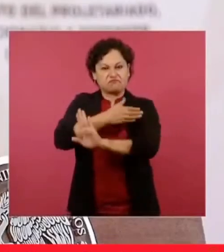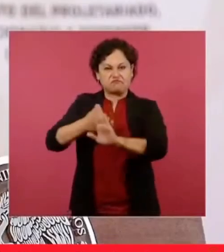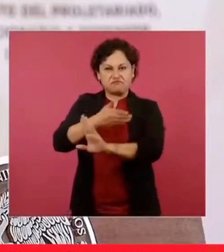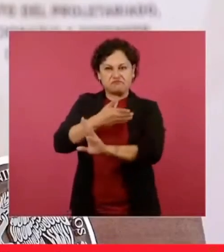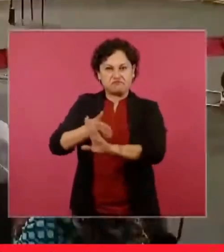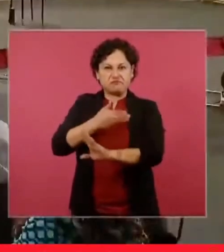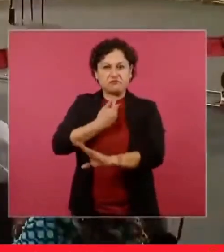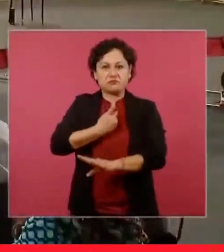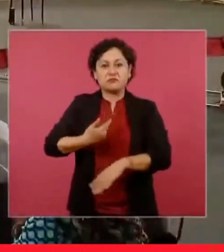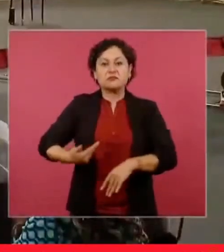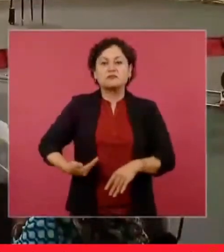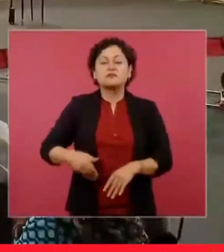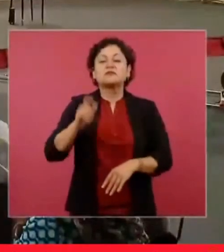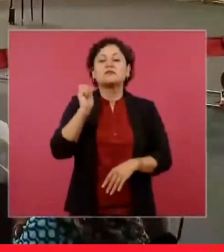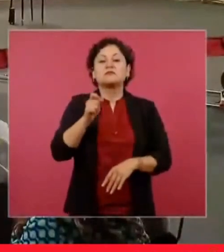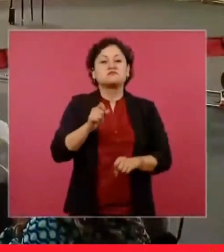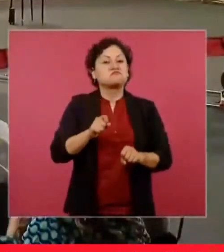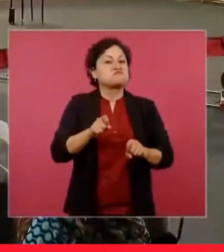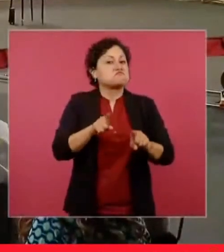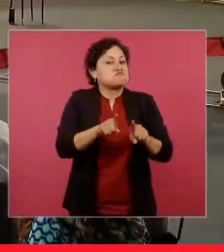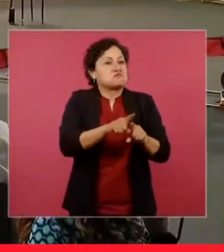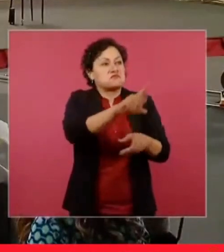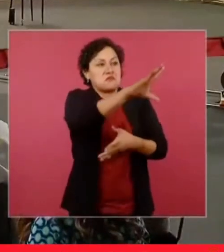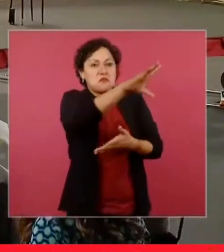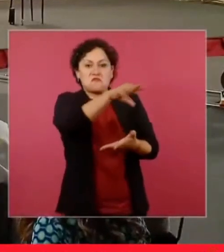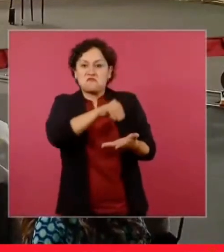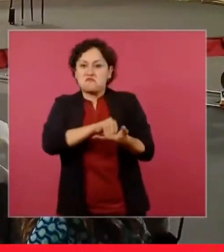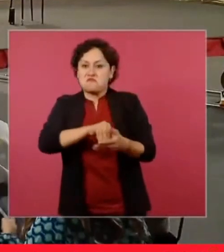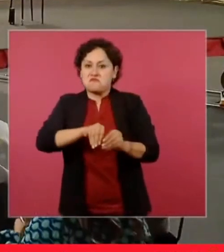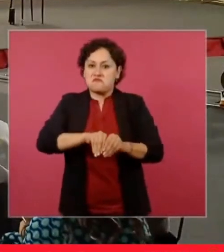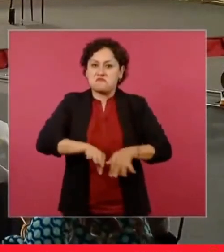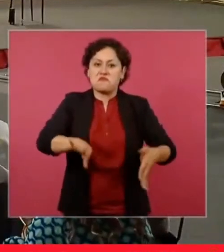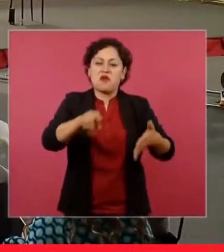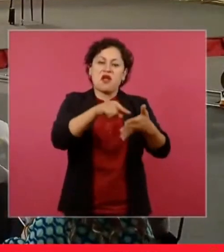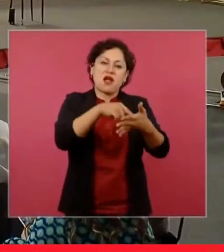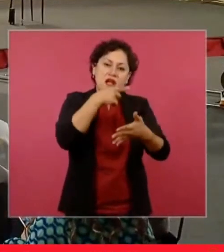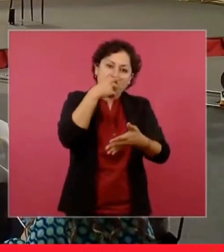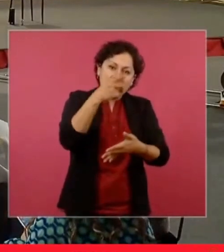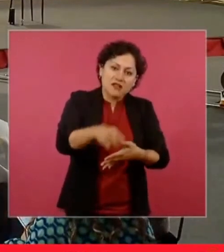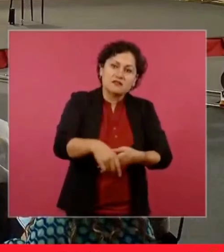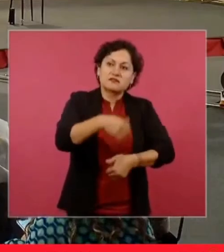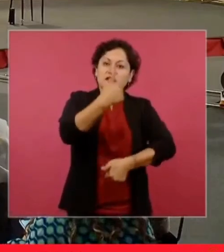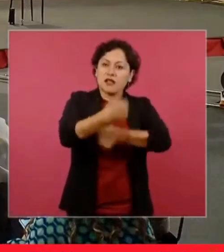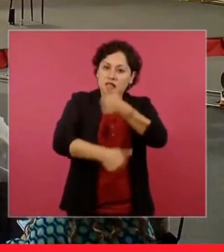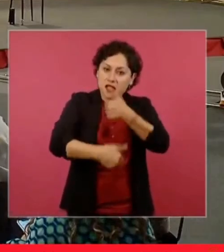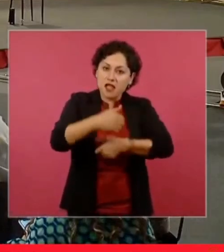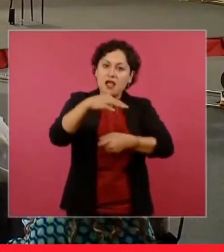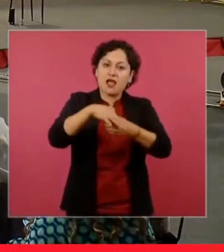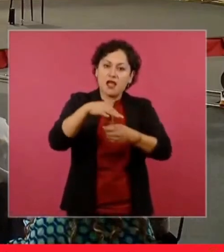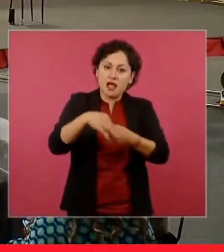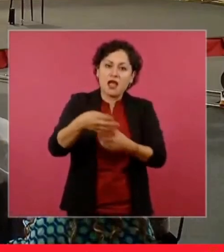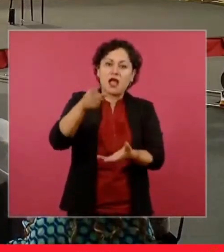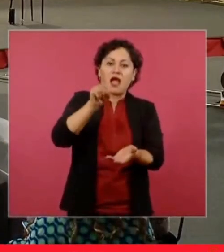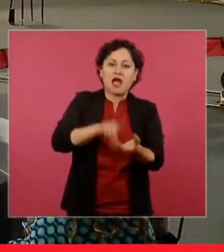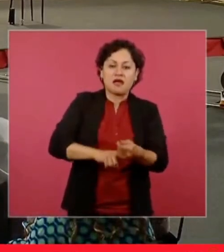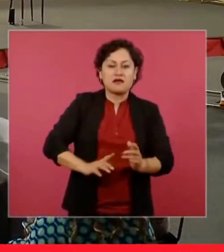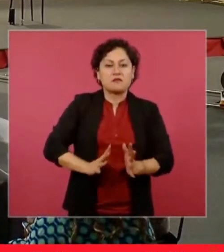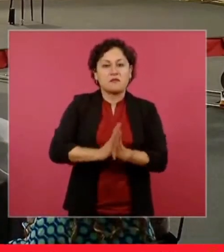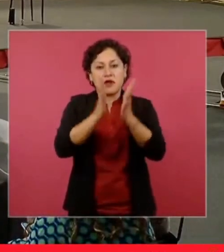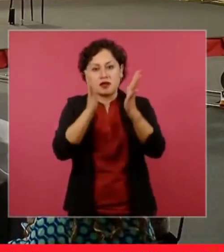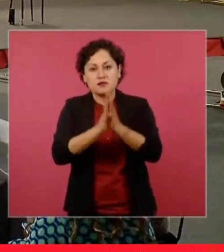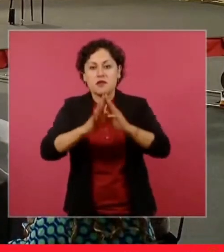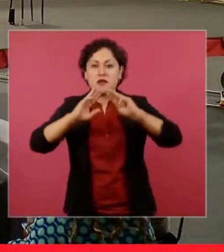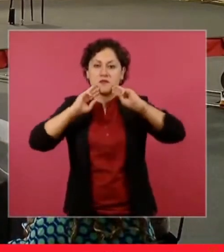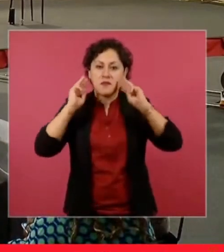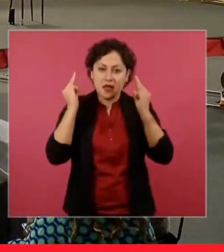otro reportaje diciendo exactamente lo mismo, que en el proceso electoral hay grupos de la delincuencia organizada mostrando